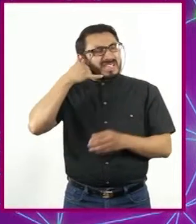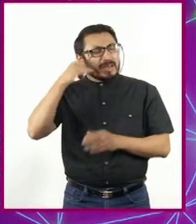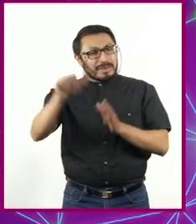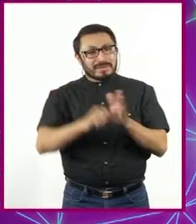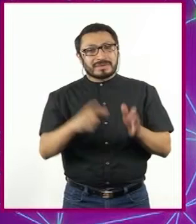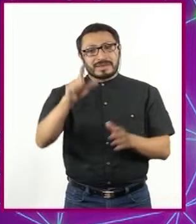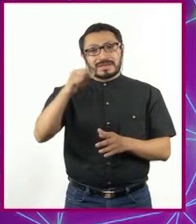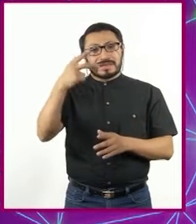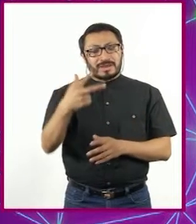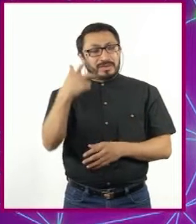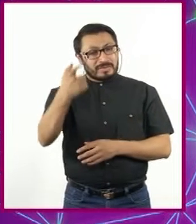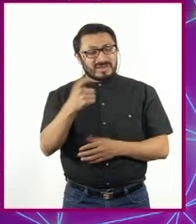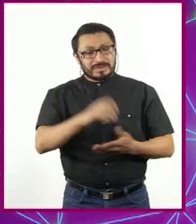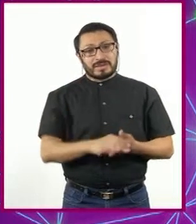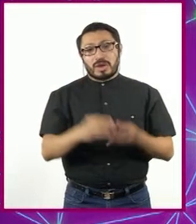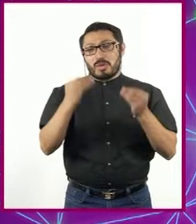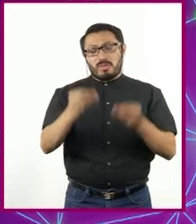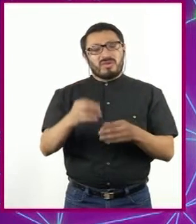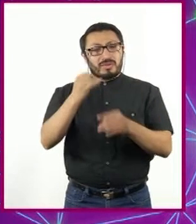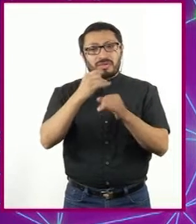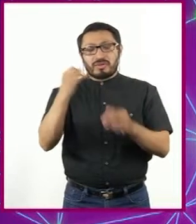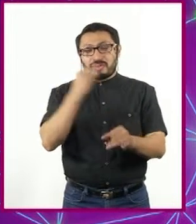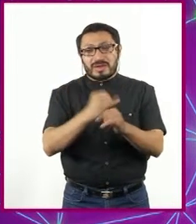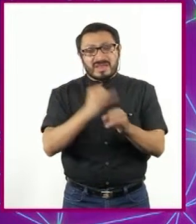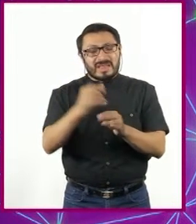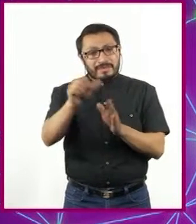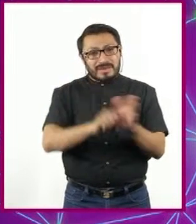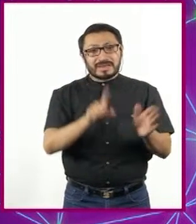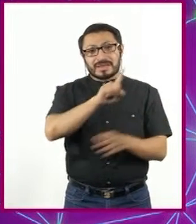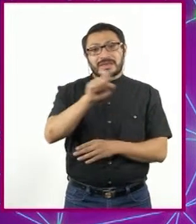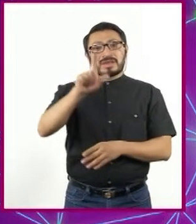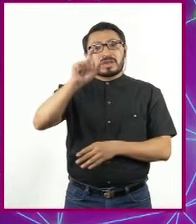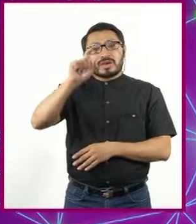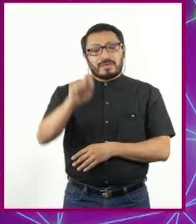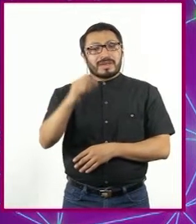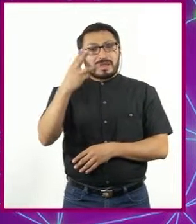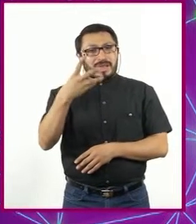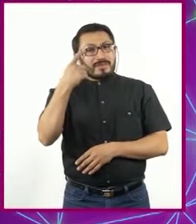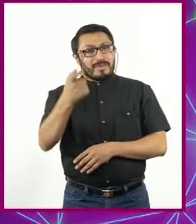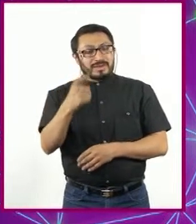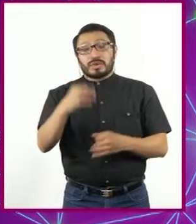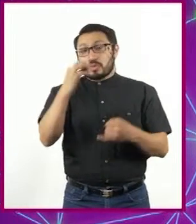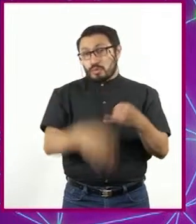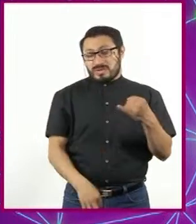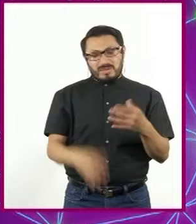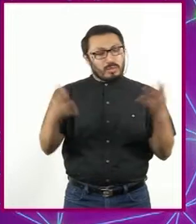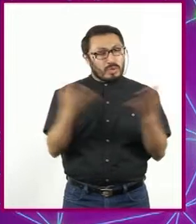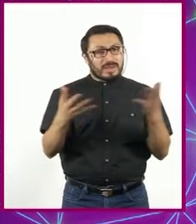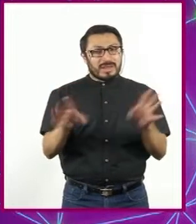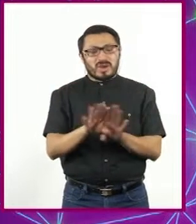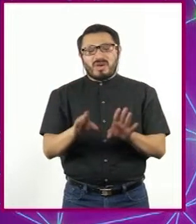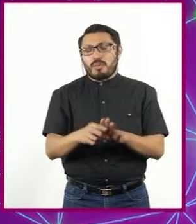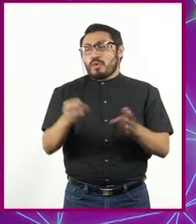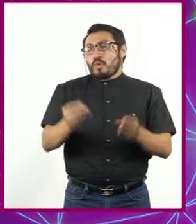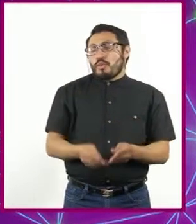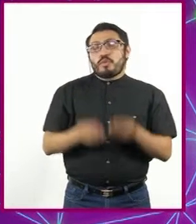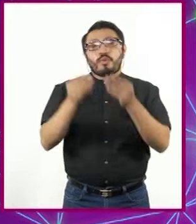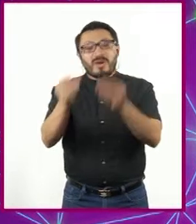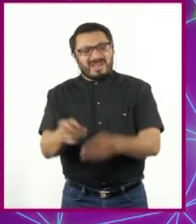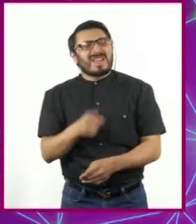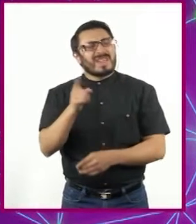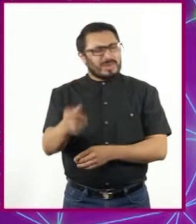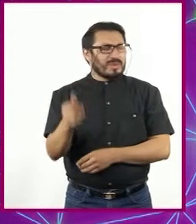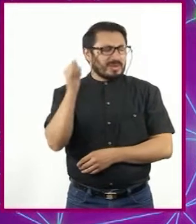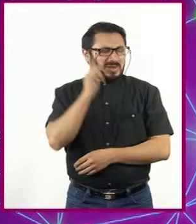por un excedente por datos mensuales 123 pesos y por último hicieron una bonificación por ser